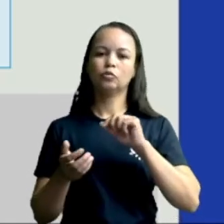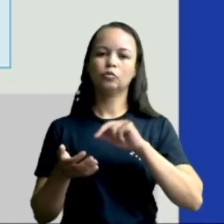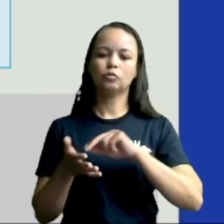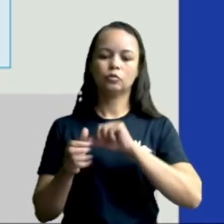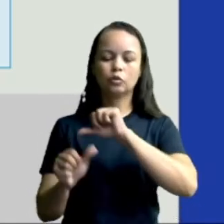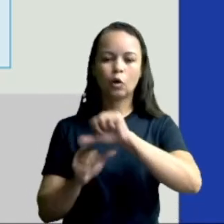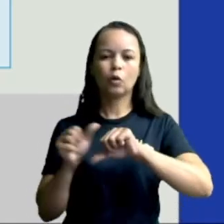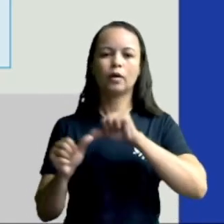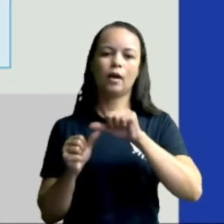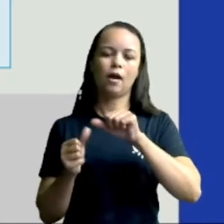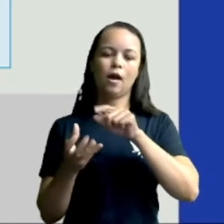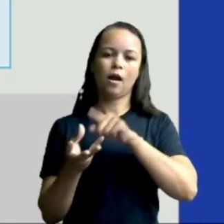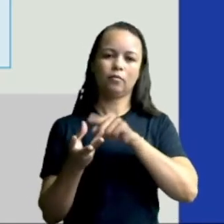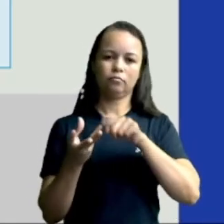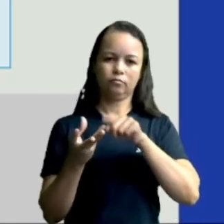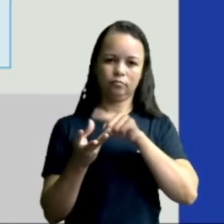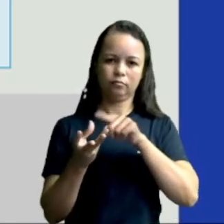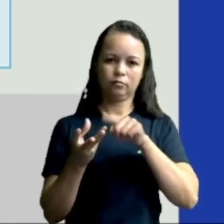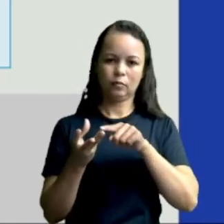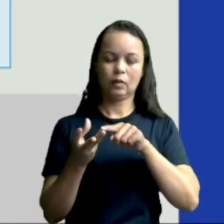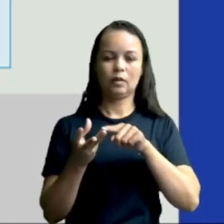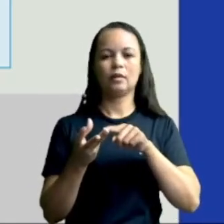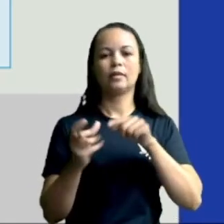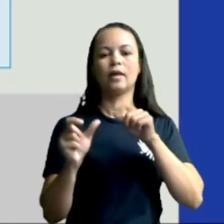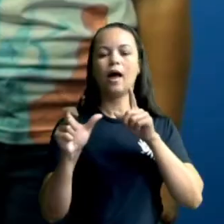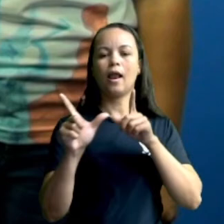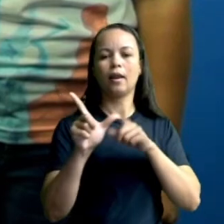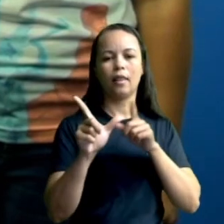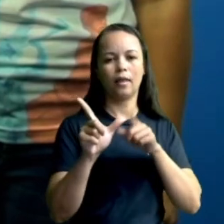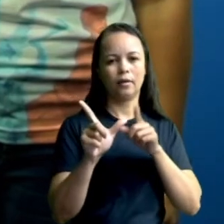vogal, vai trocar a vogal